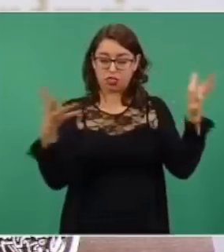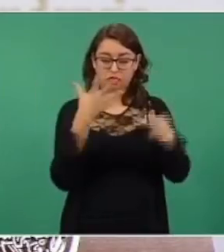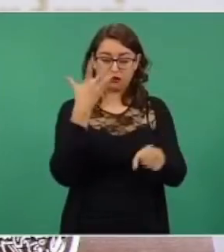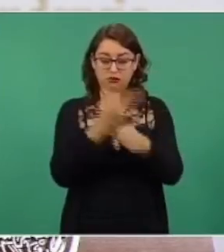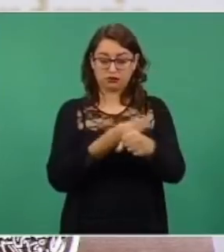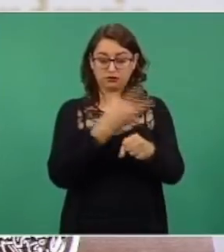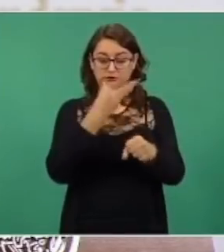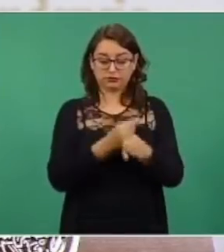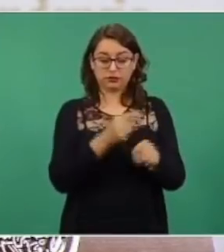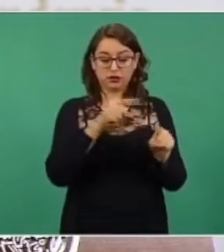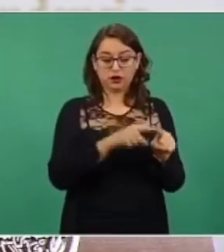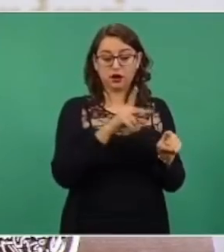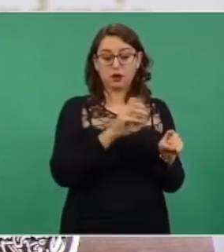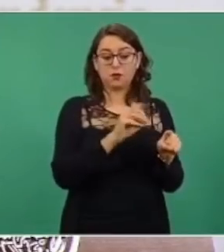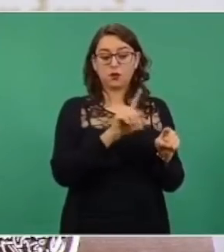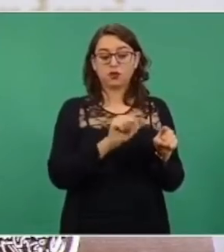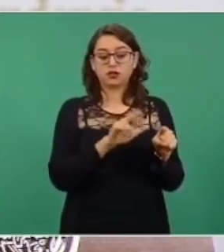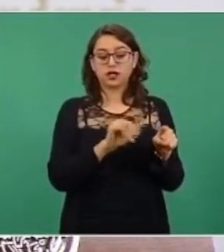de Poza Rica